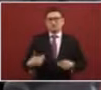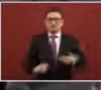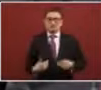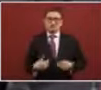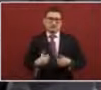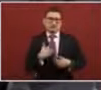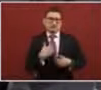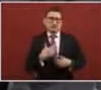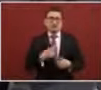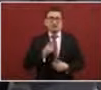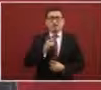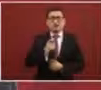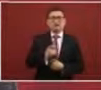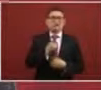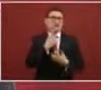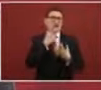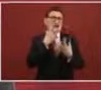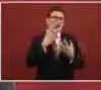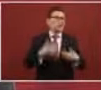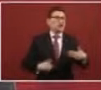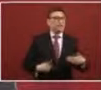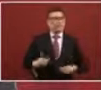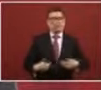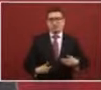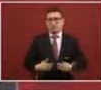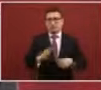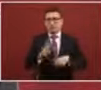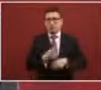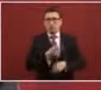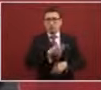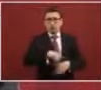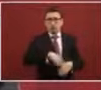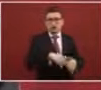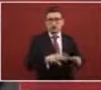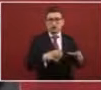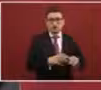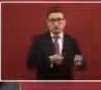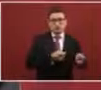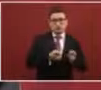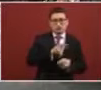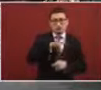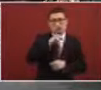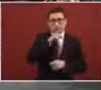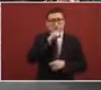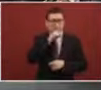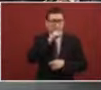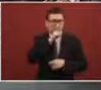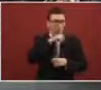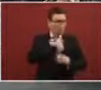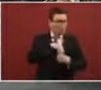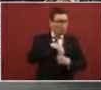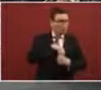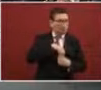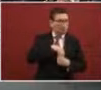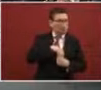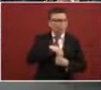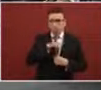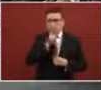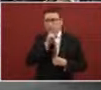gritos. Los que antes callaban como momias, ahora gritan